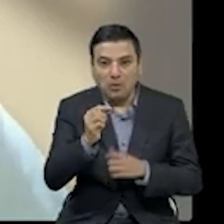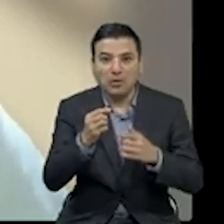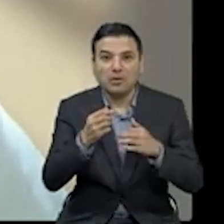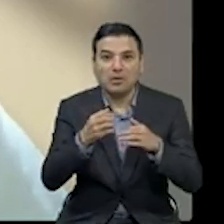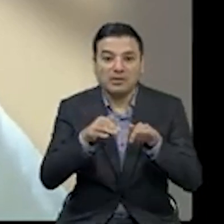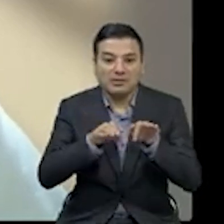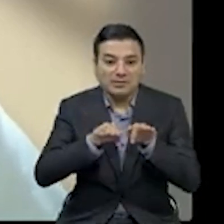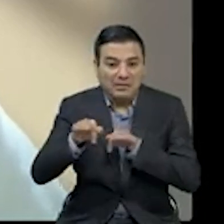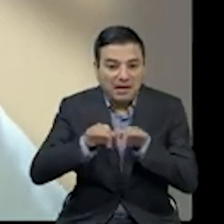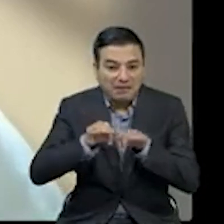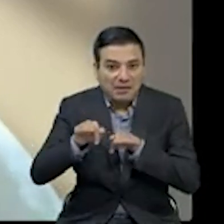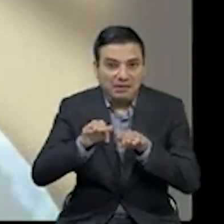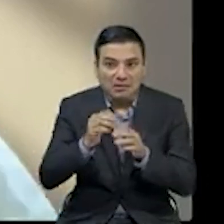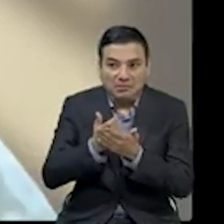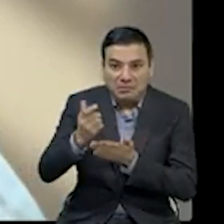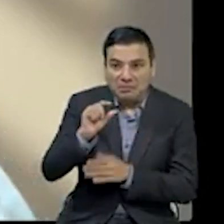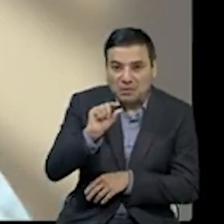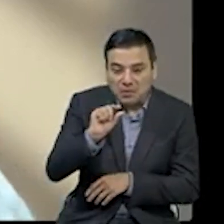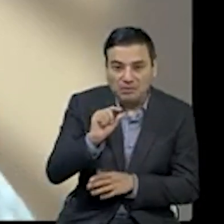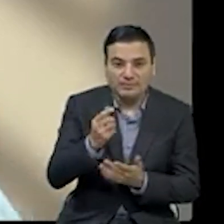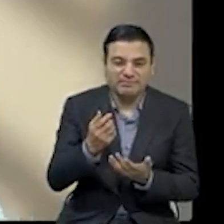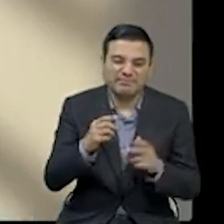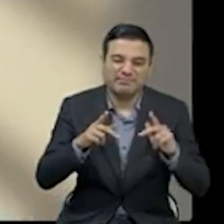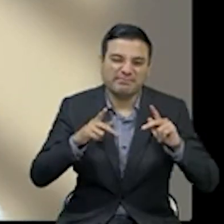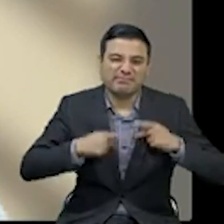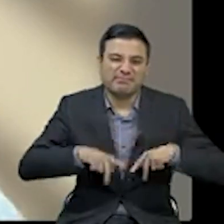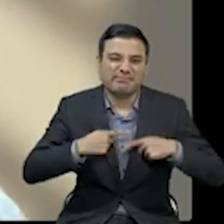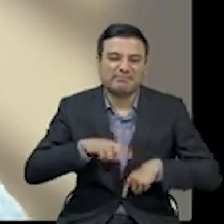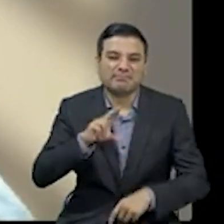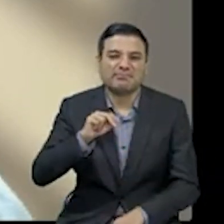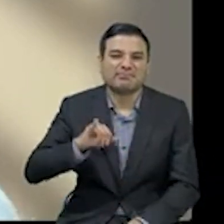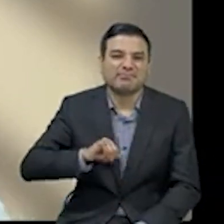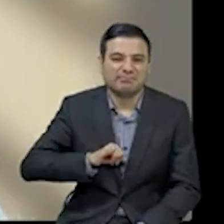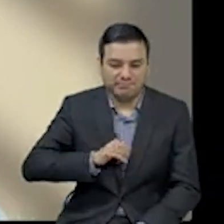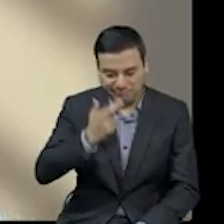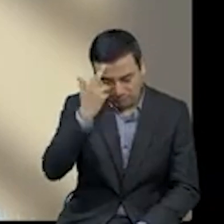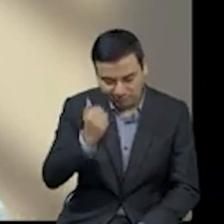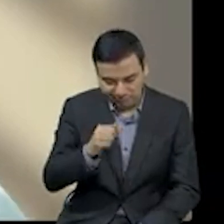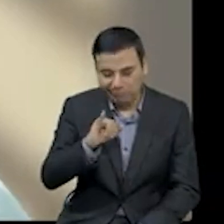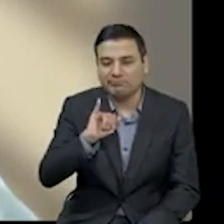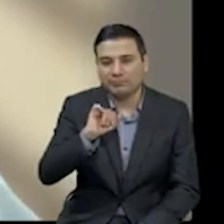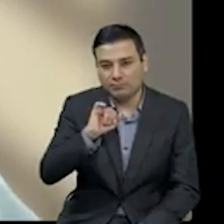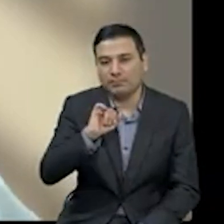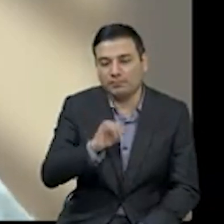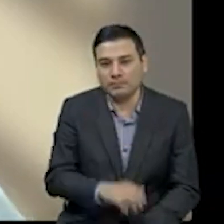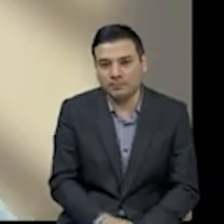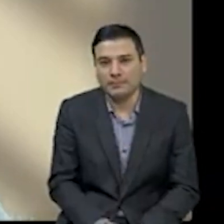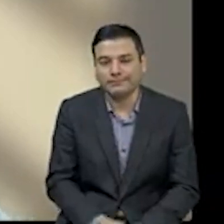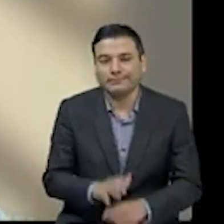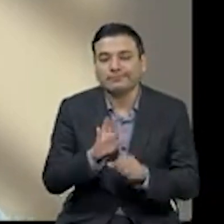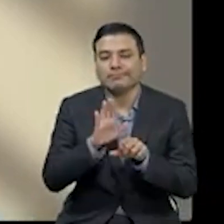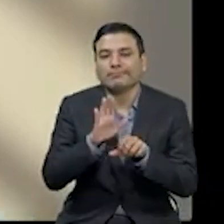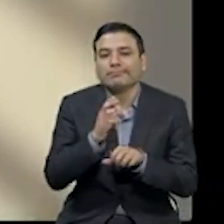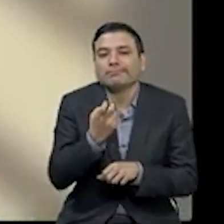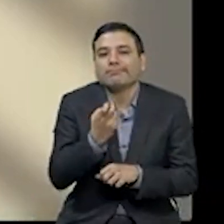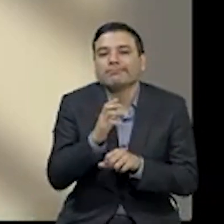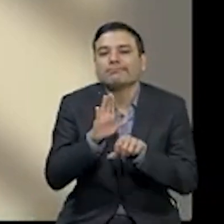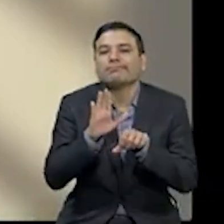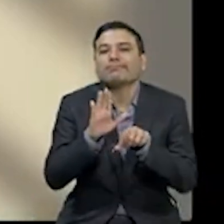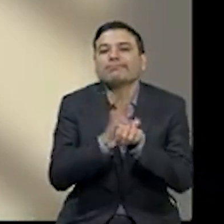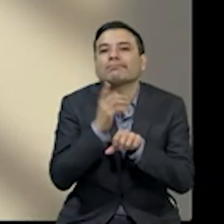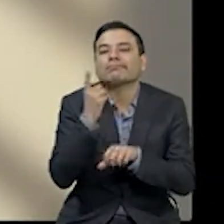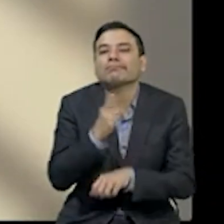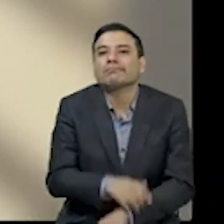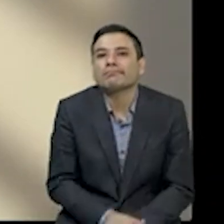acepten hacerse cargo de estas tareas. Esto es verdad y sí tiene que ver con una visión autoritaria con la que